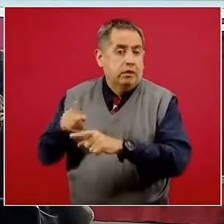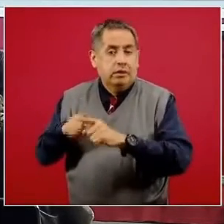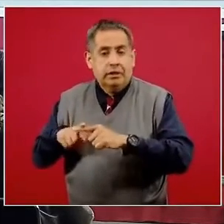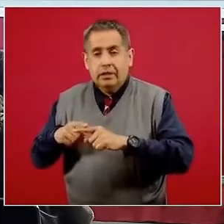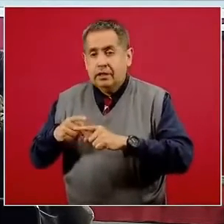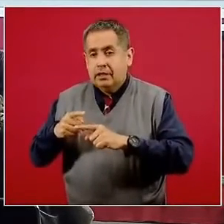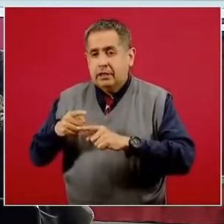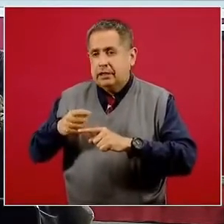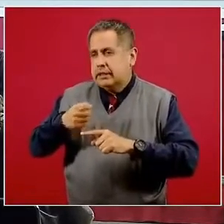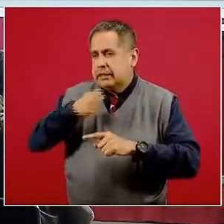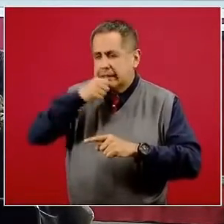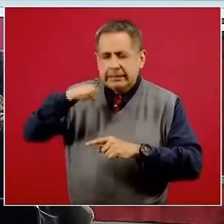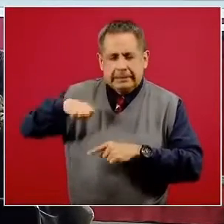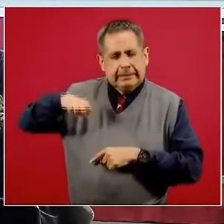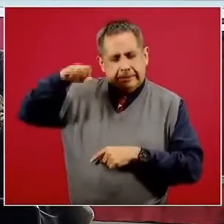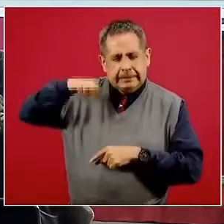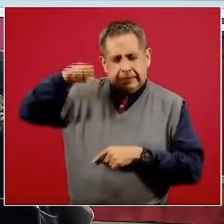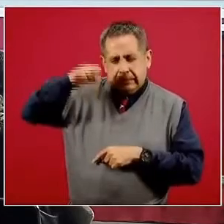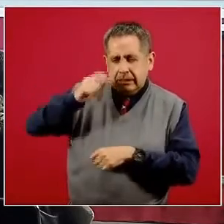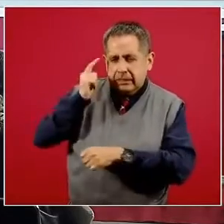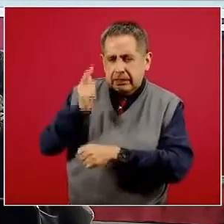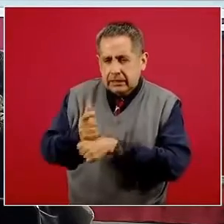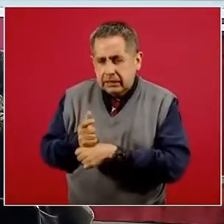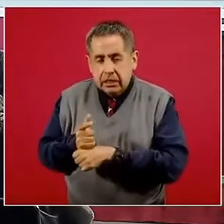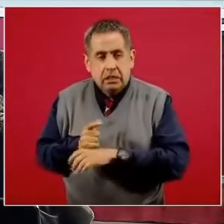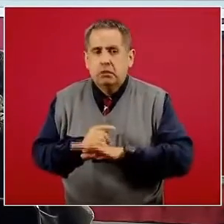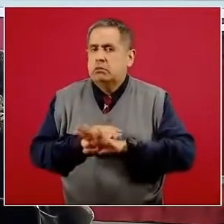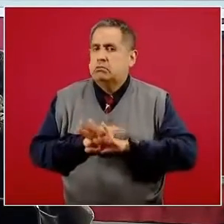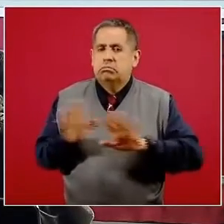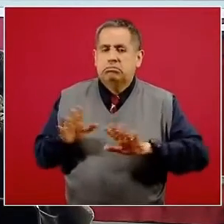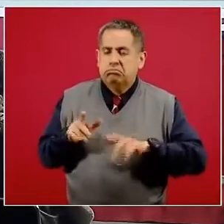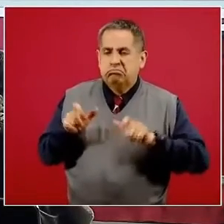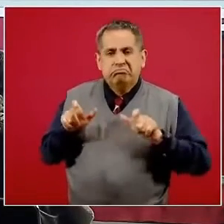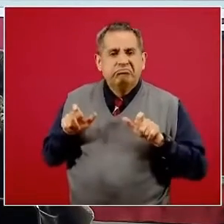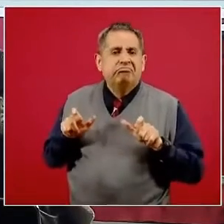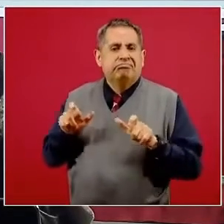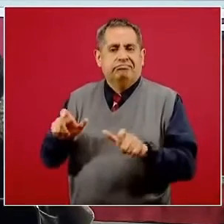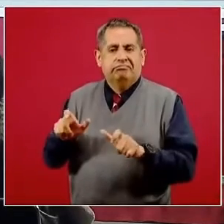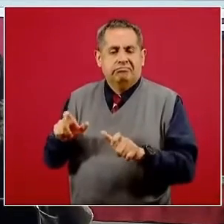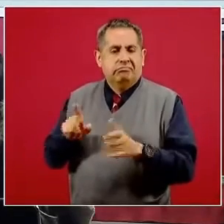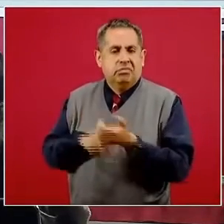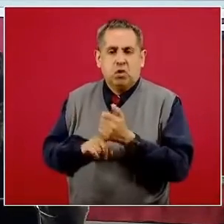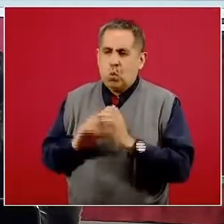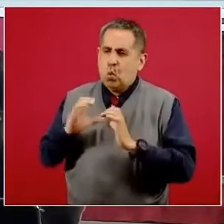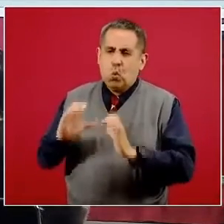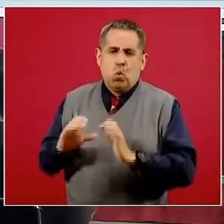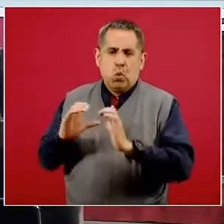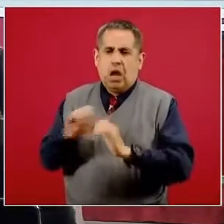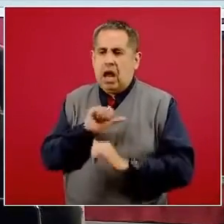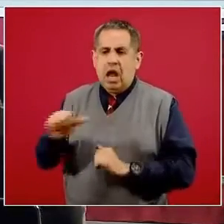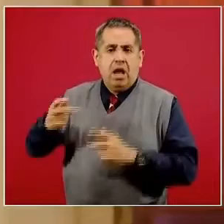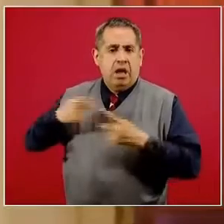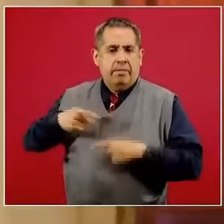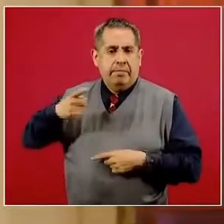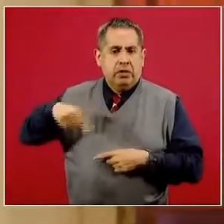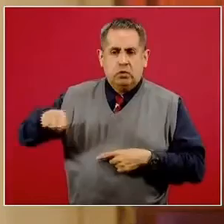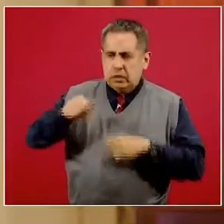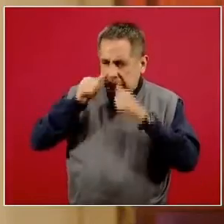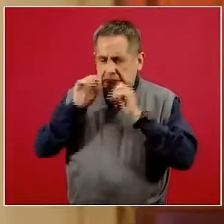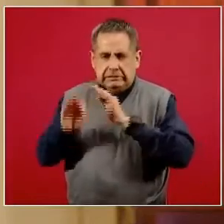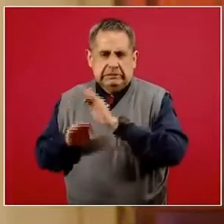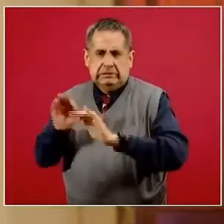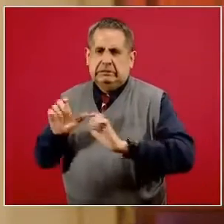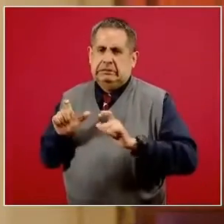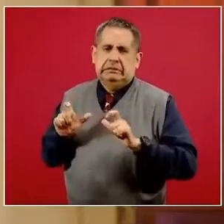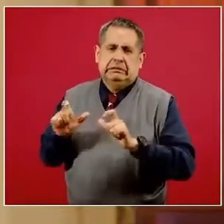personas de edades ya muy avanzadas, se han establecido mecanismos de cuidado de estas personas, y esto ha